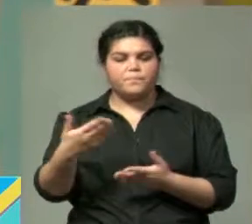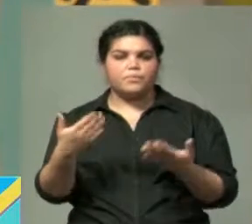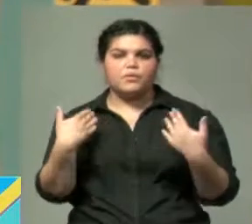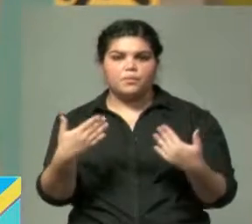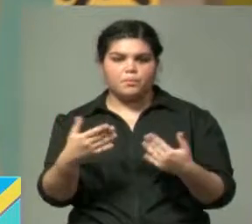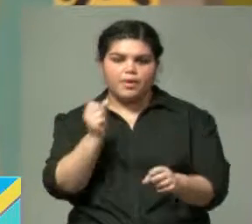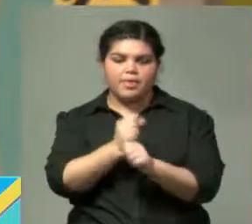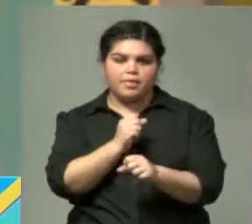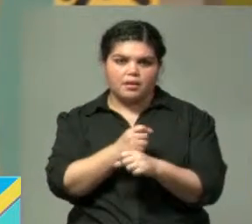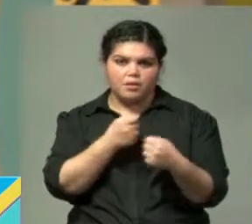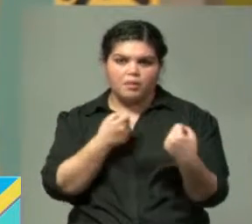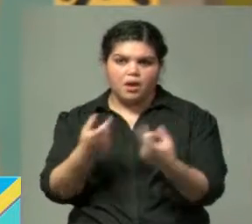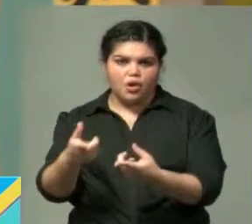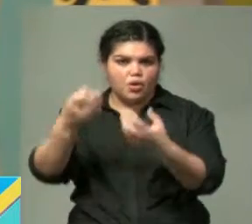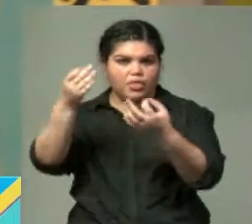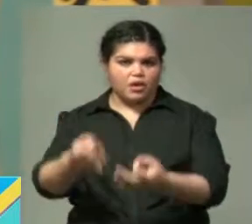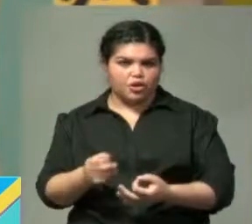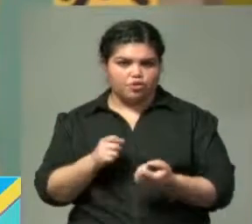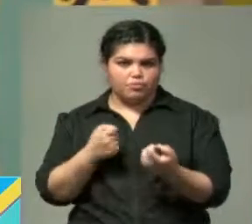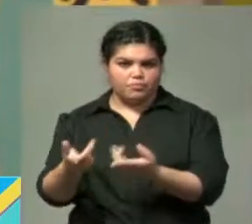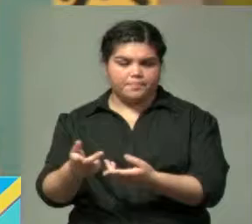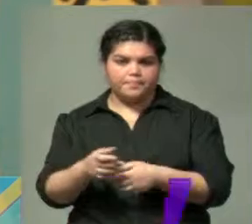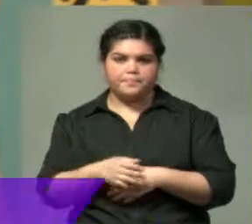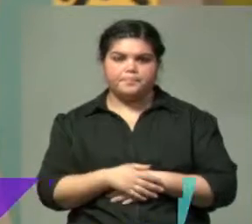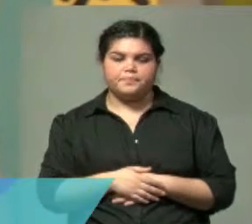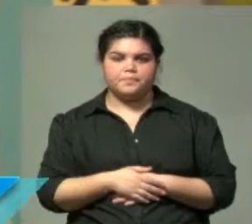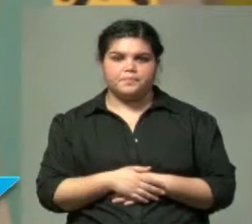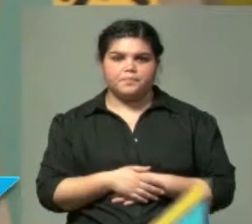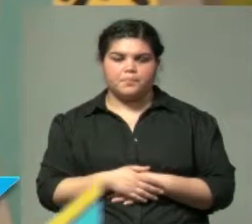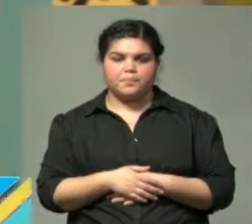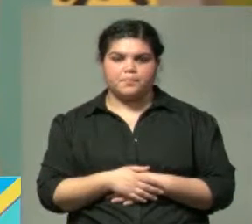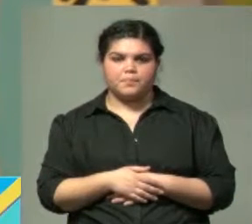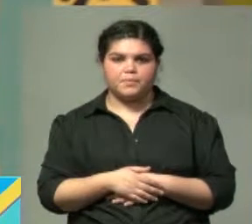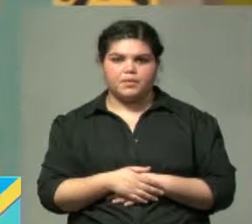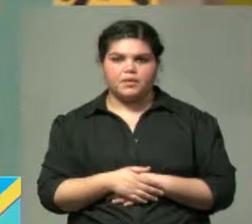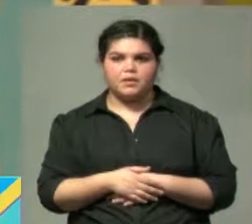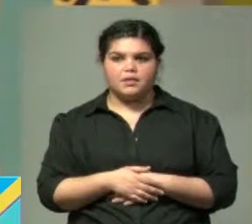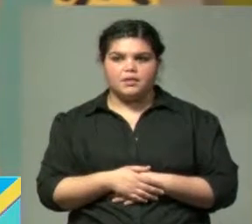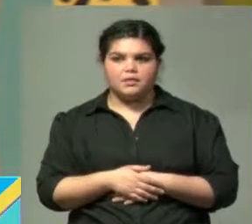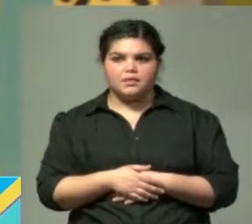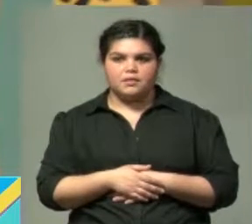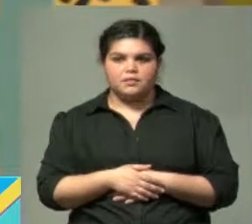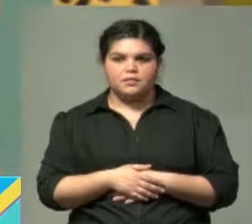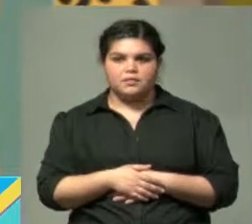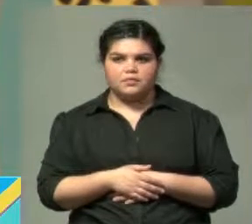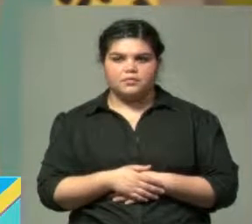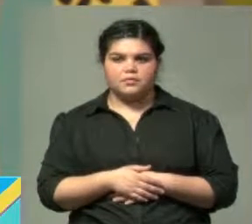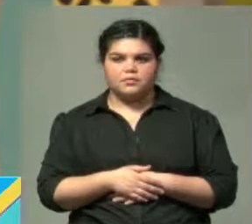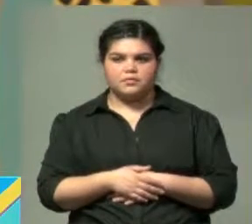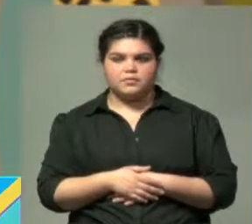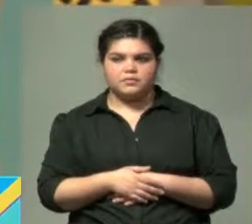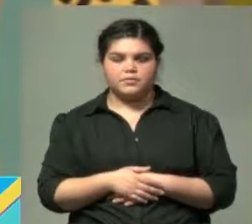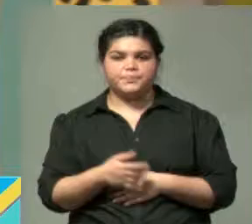un trabajo digno, ¿no? Fíjate que me parece que es